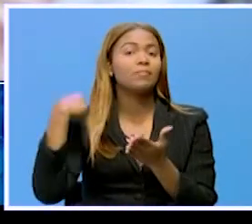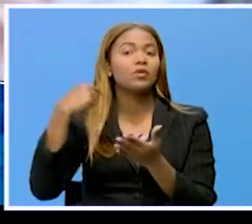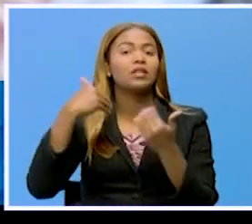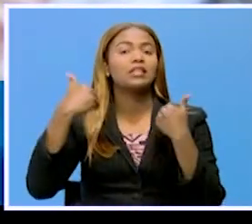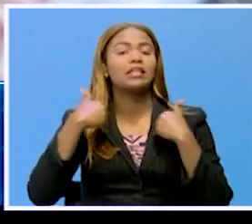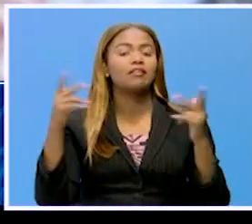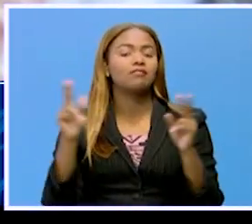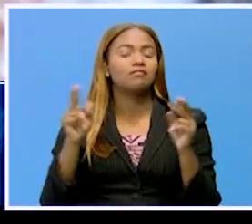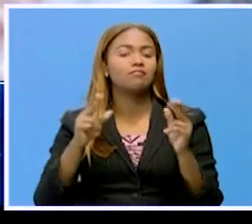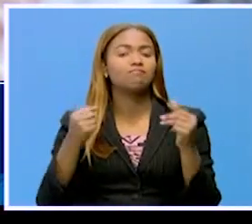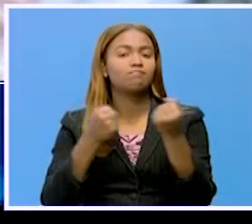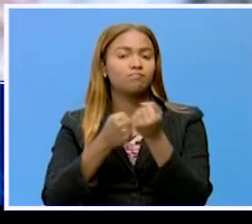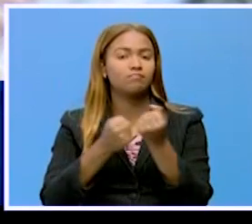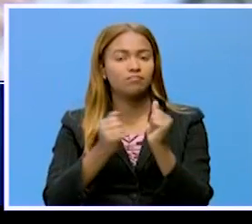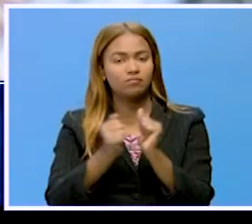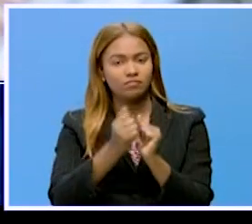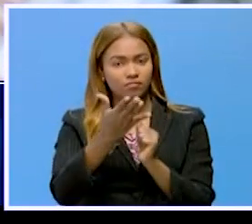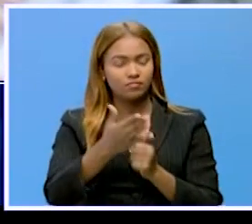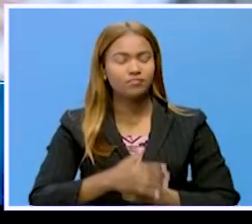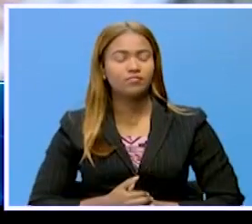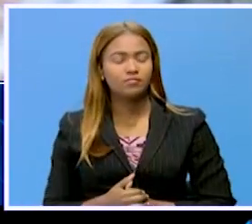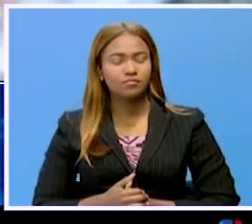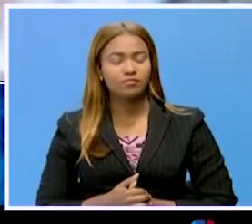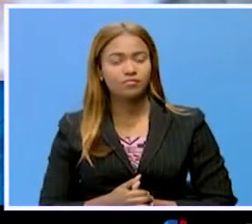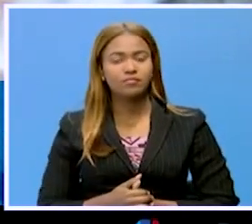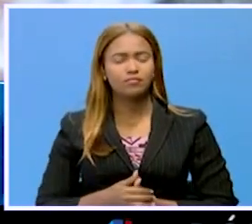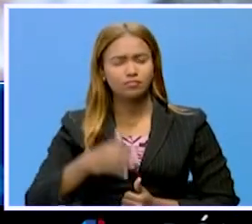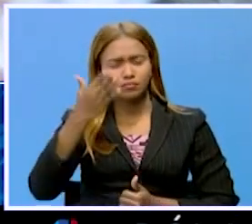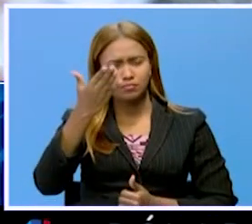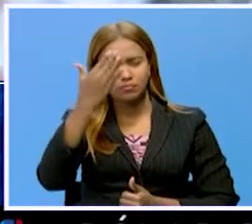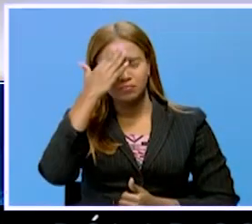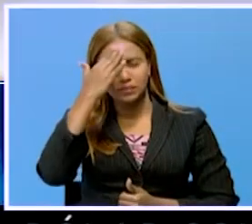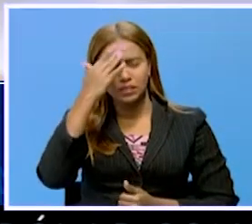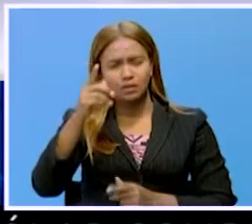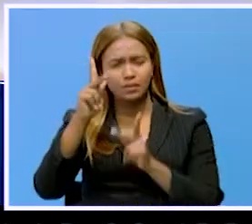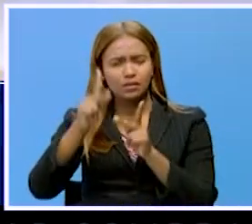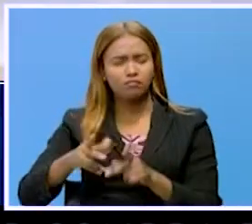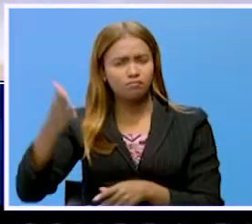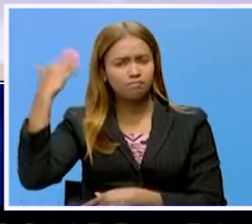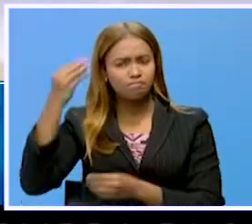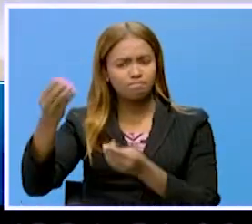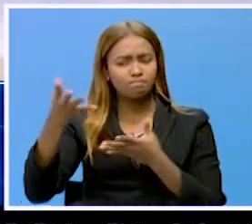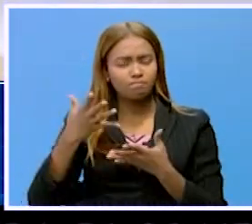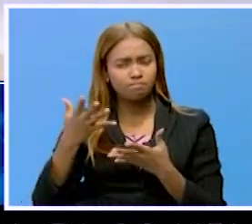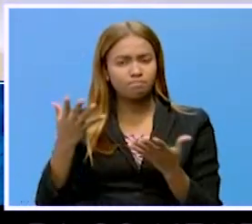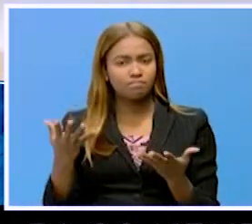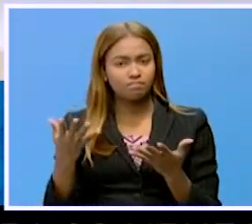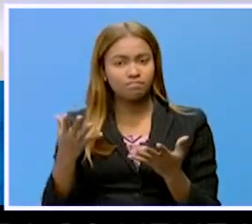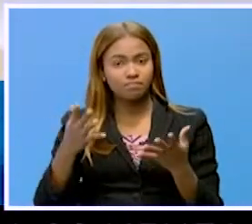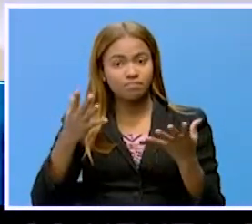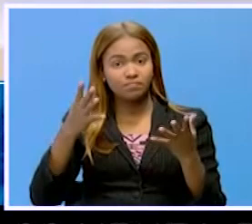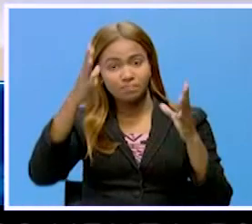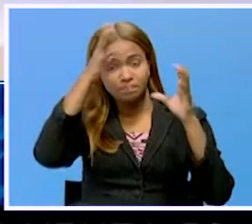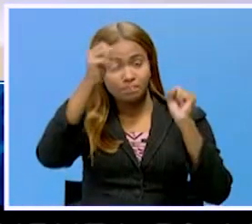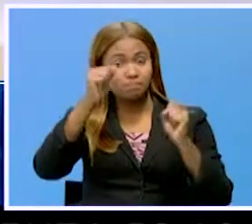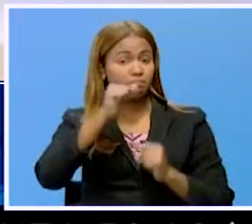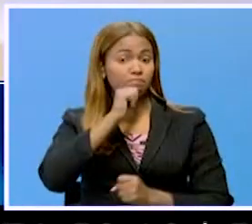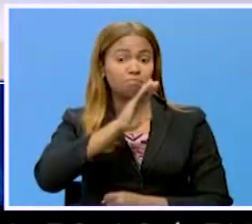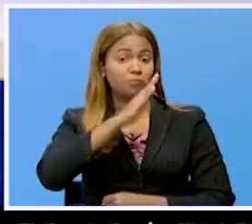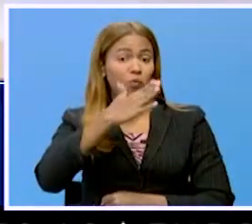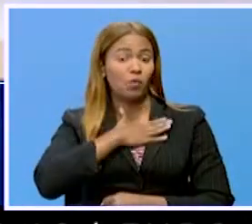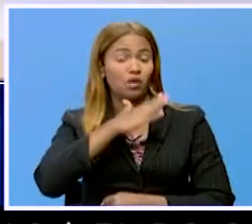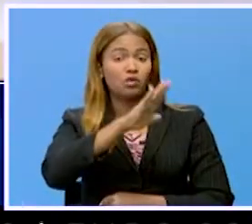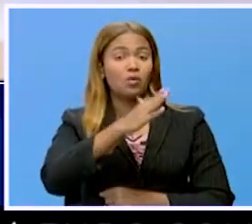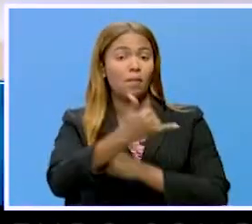estamos en la disposición de colaborarle. Tú sabes que una vez alguien me dijo que los presidentes no son los dueños del país